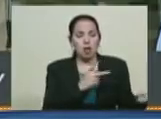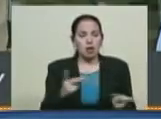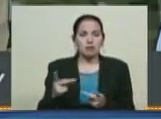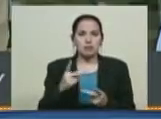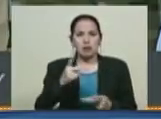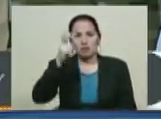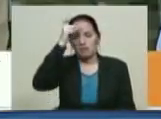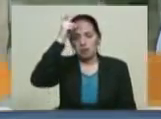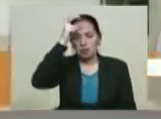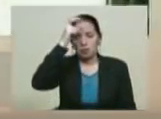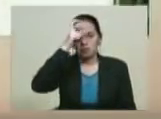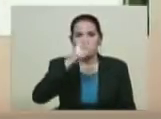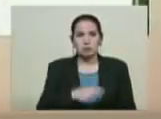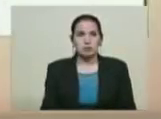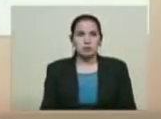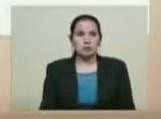Falcón.